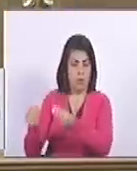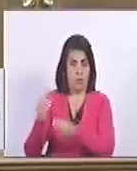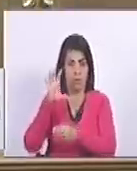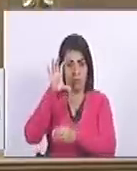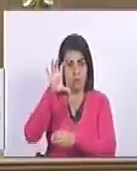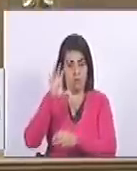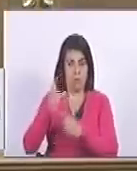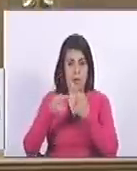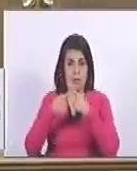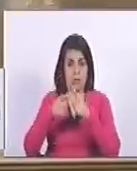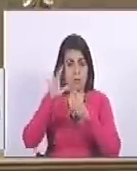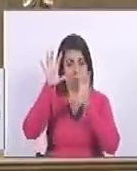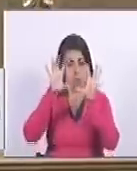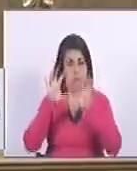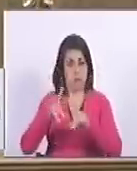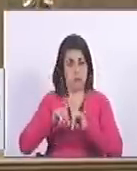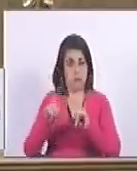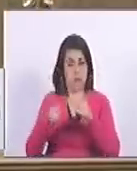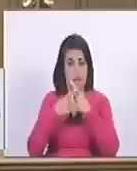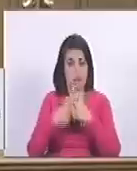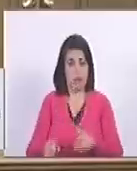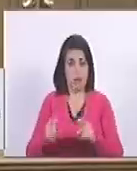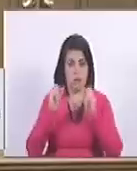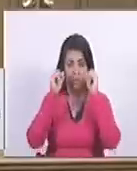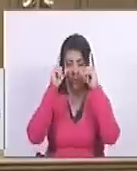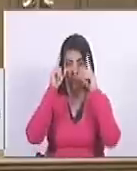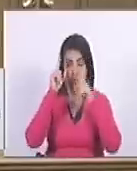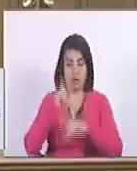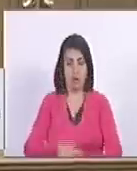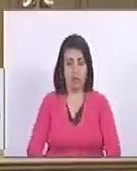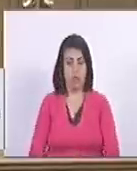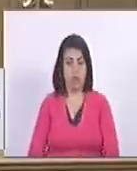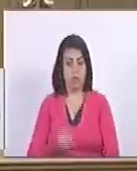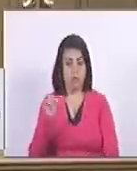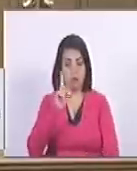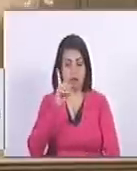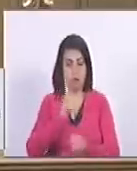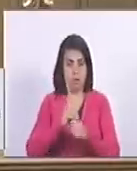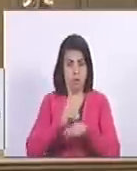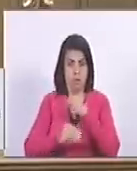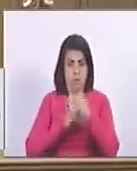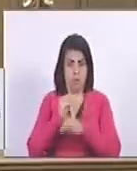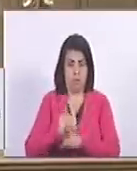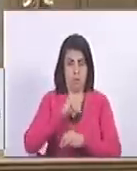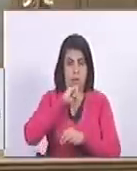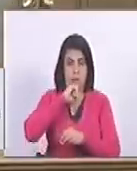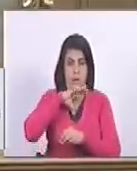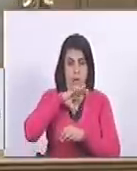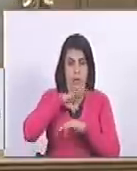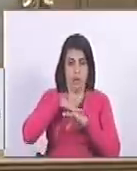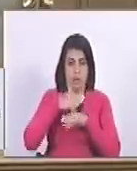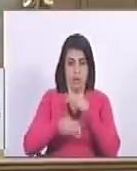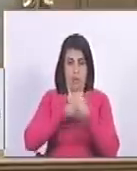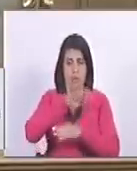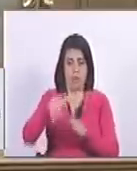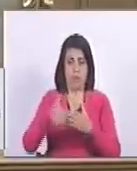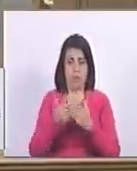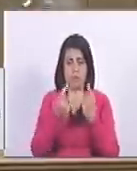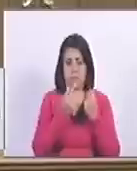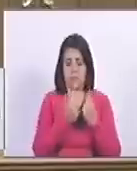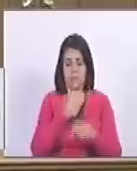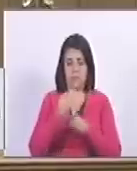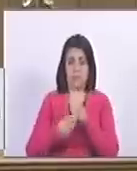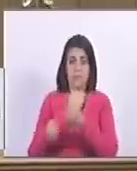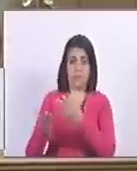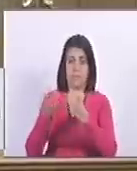disponía en el exterior. Pero la otra cosa insólita, no registrada en los anales de la historia, es que todo el dinero que le